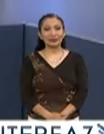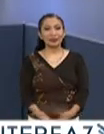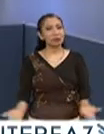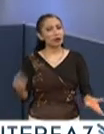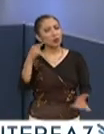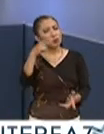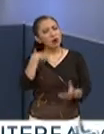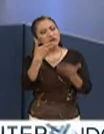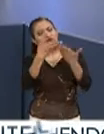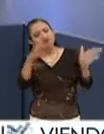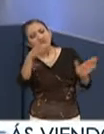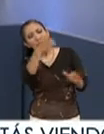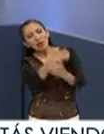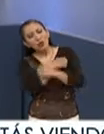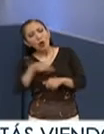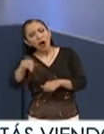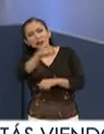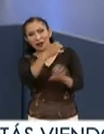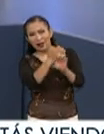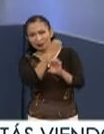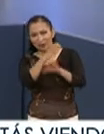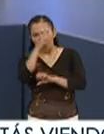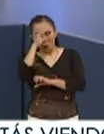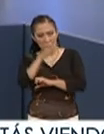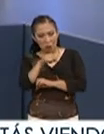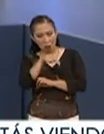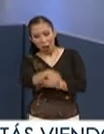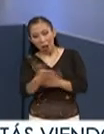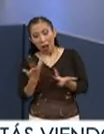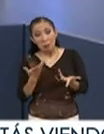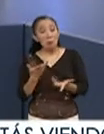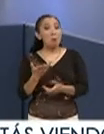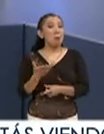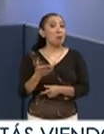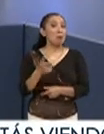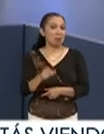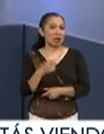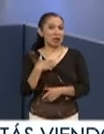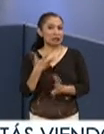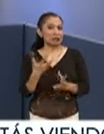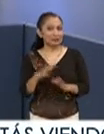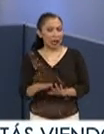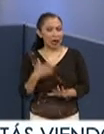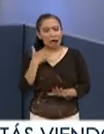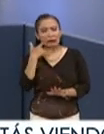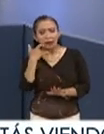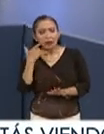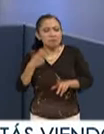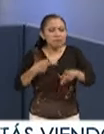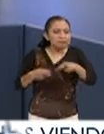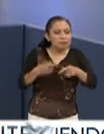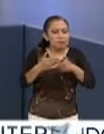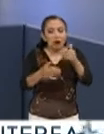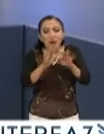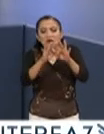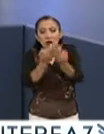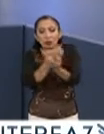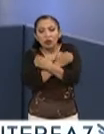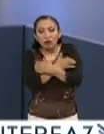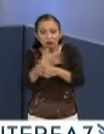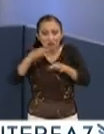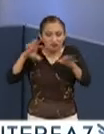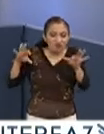Así un poco del panorama educativo en el estado de Coahuila, donde pues está tratando de desarrollar un modelo que se